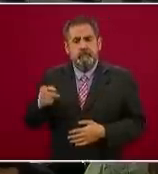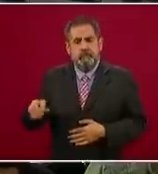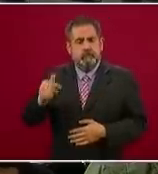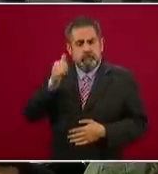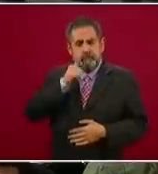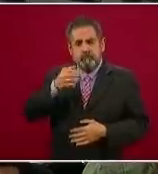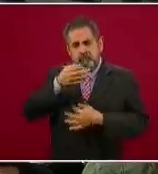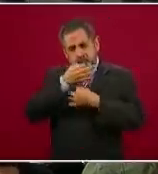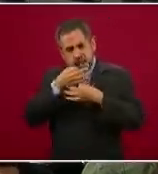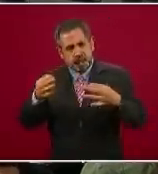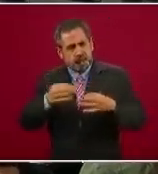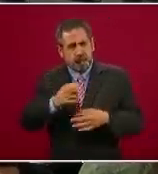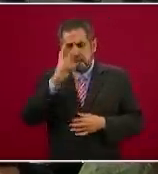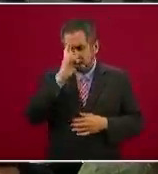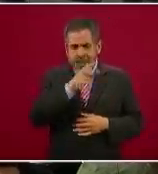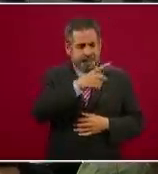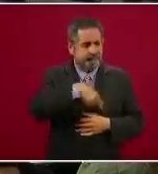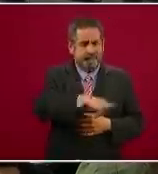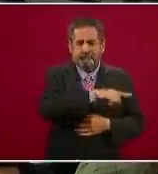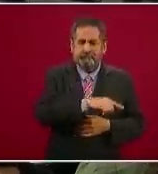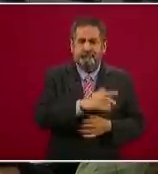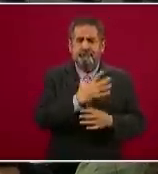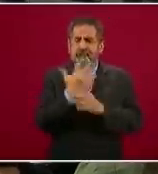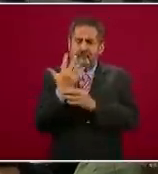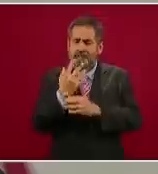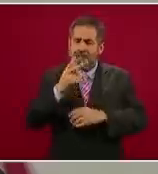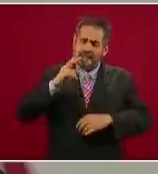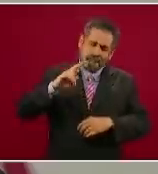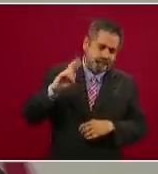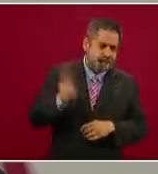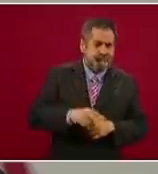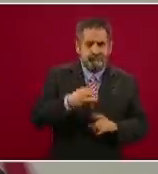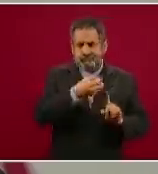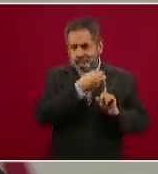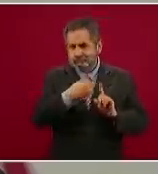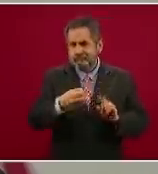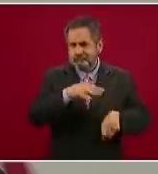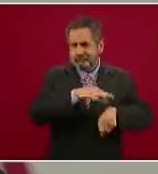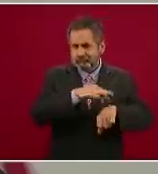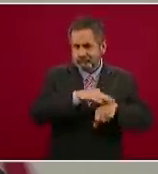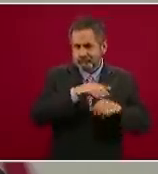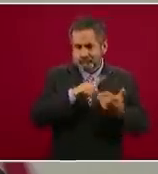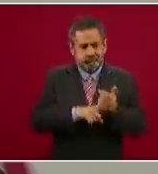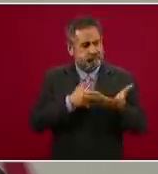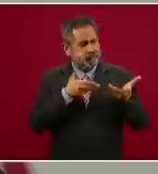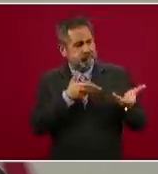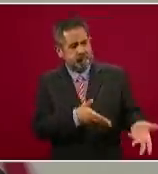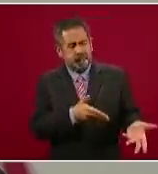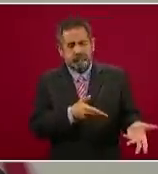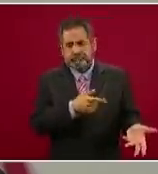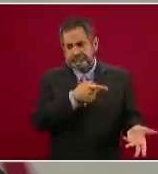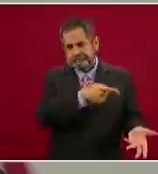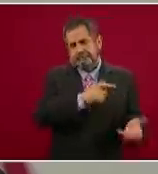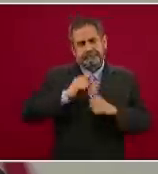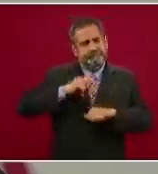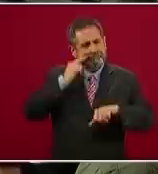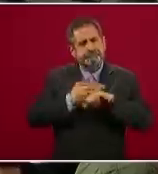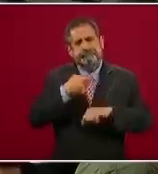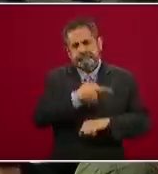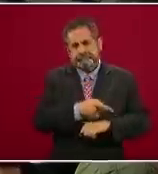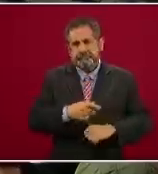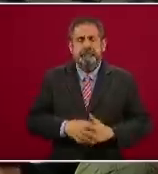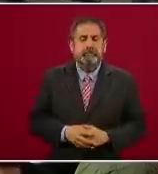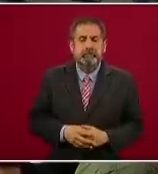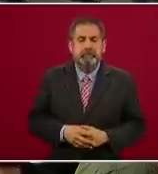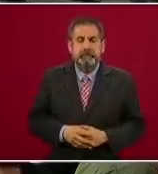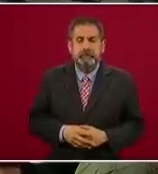dicho del respeto a lo que representa el orden y la autoridad científica en esta materia. El